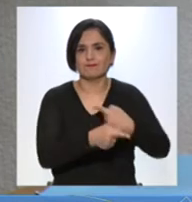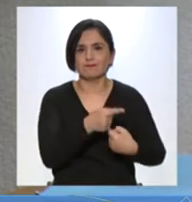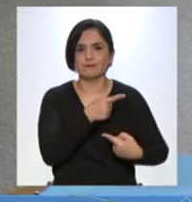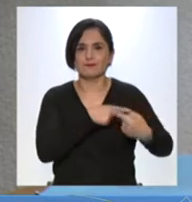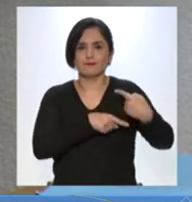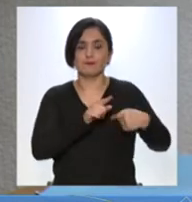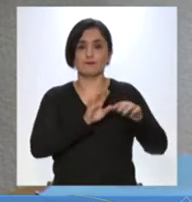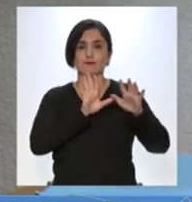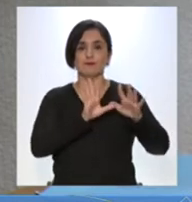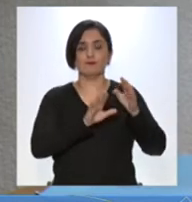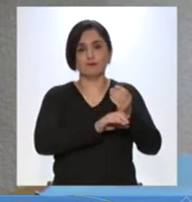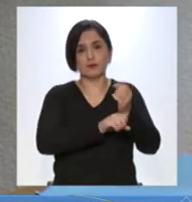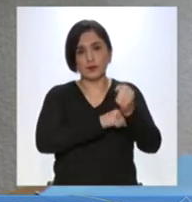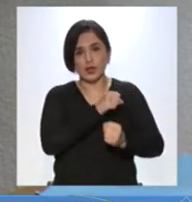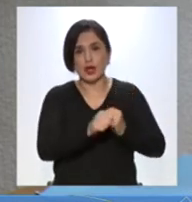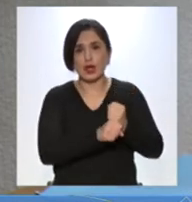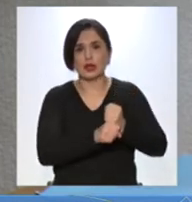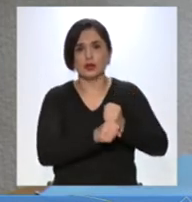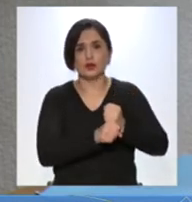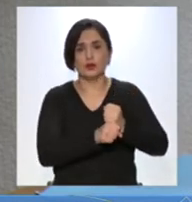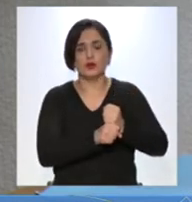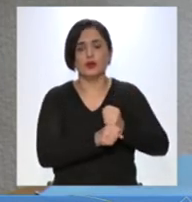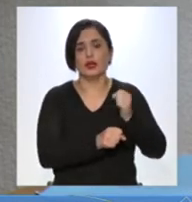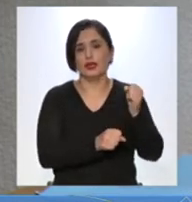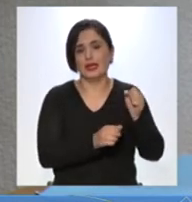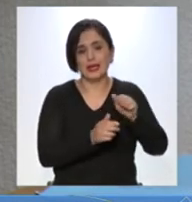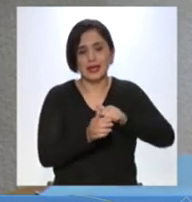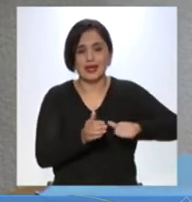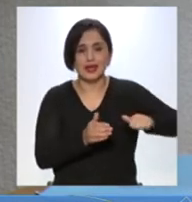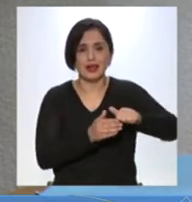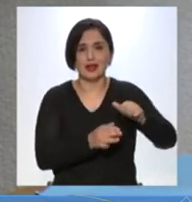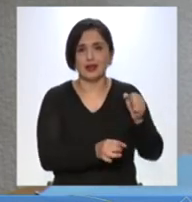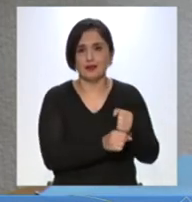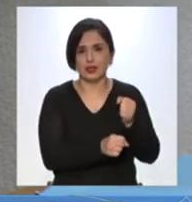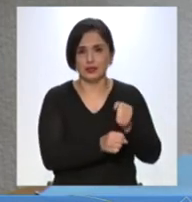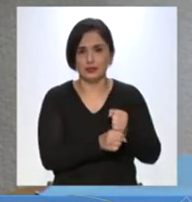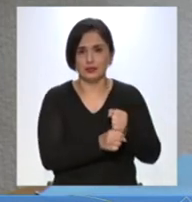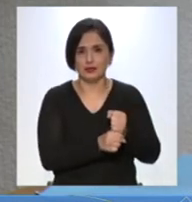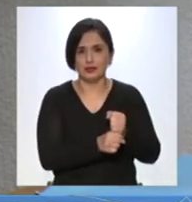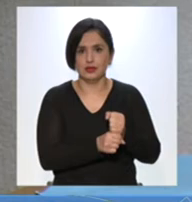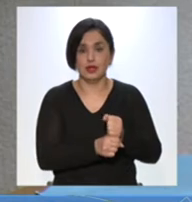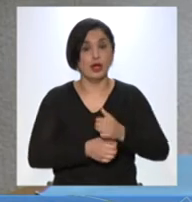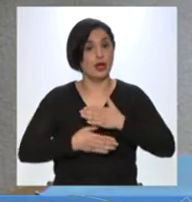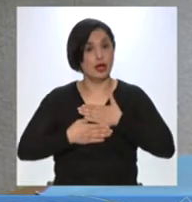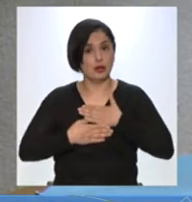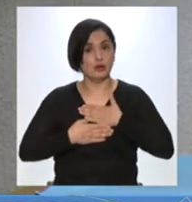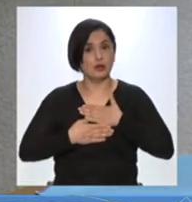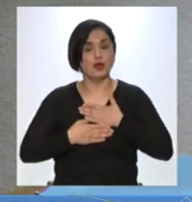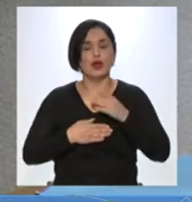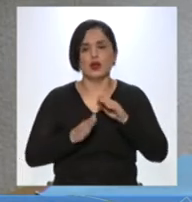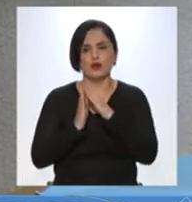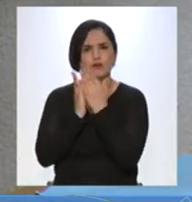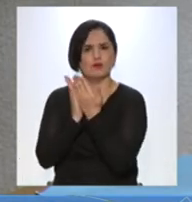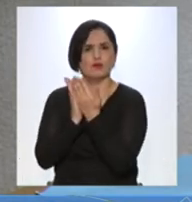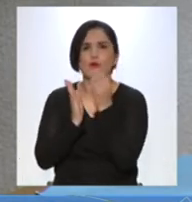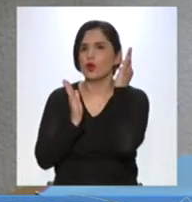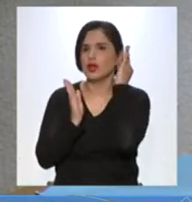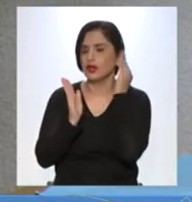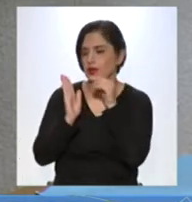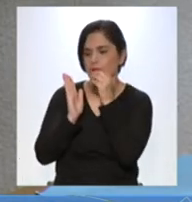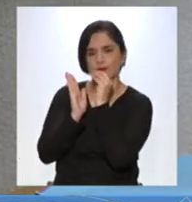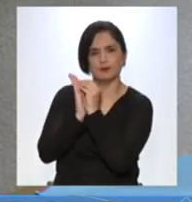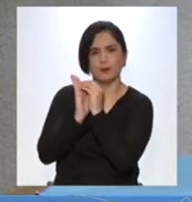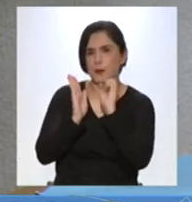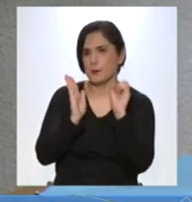de 10 años en el mundo del trabajo. En esta gestión, las mujeres serán parte esencial de la agenda y nos dedicaremos a revertir